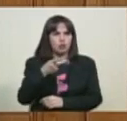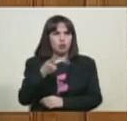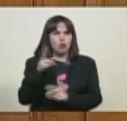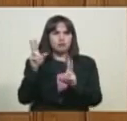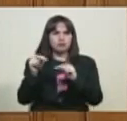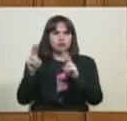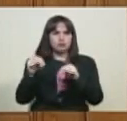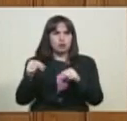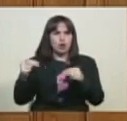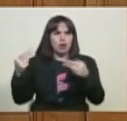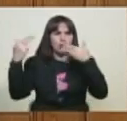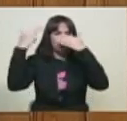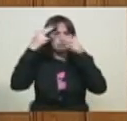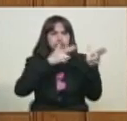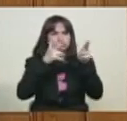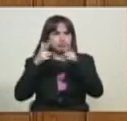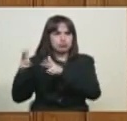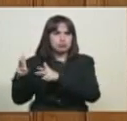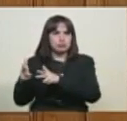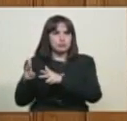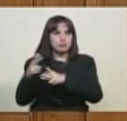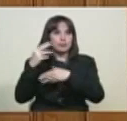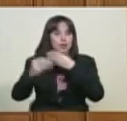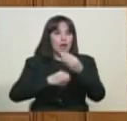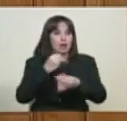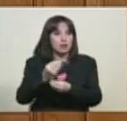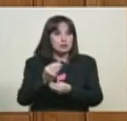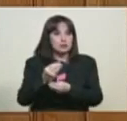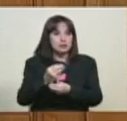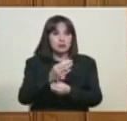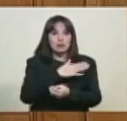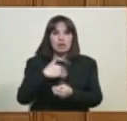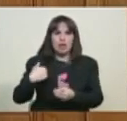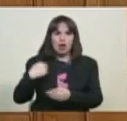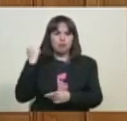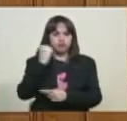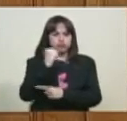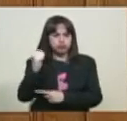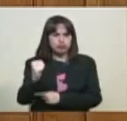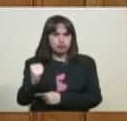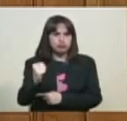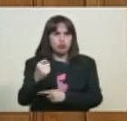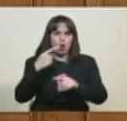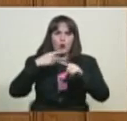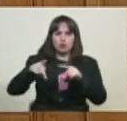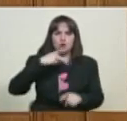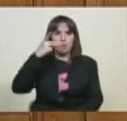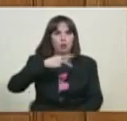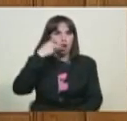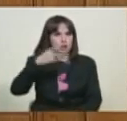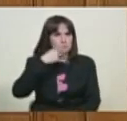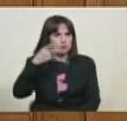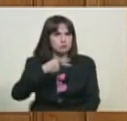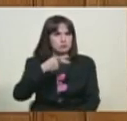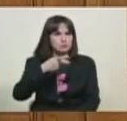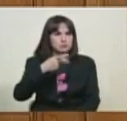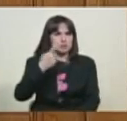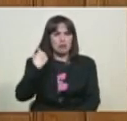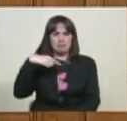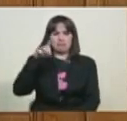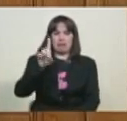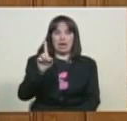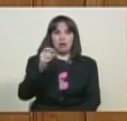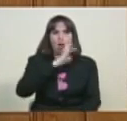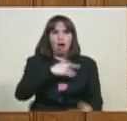guerrilla de entonces pensó en atentar o eliminar físicamente a ningún adversario político y menos al presidente